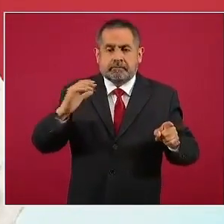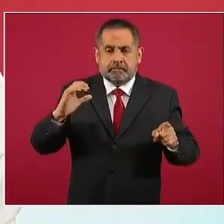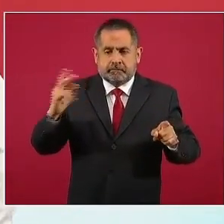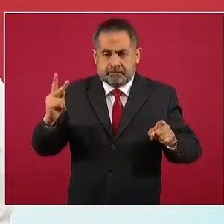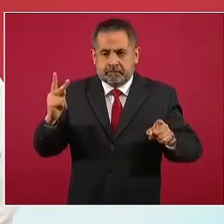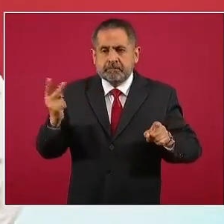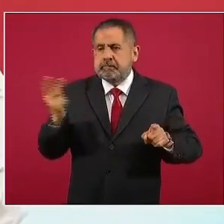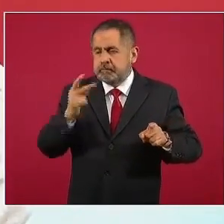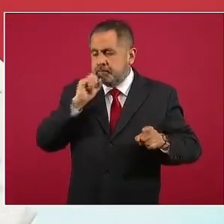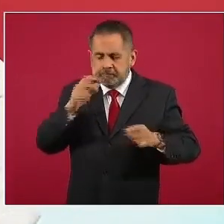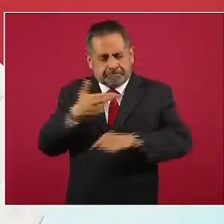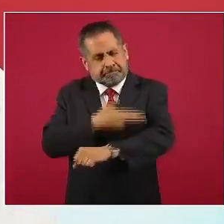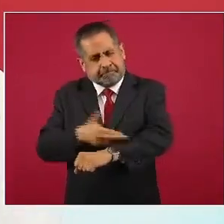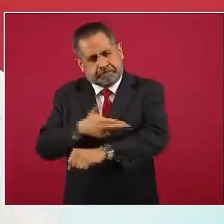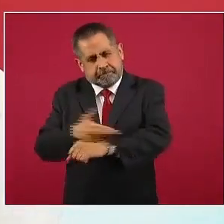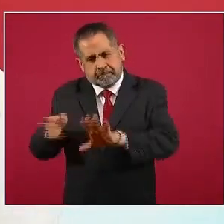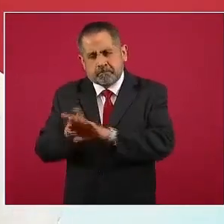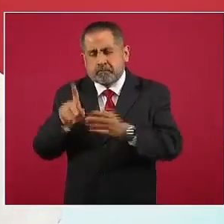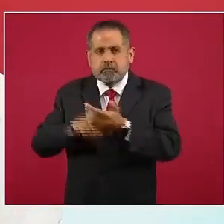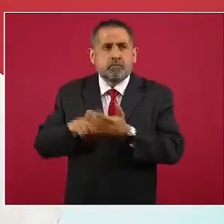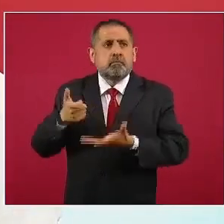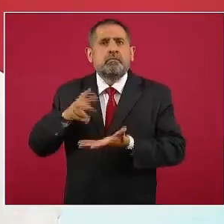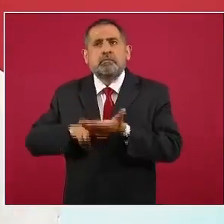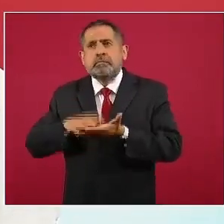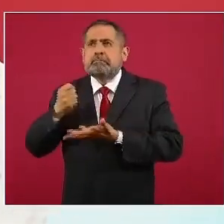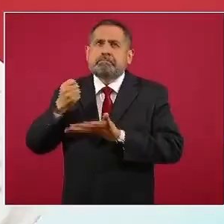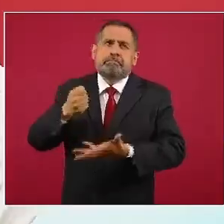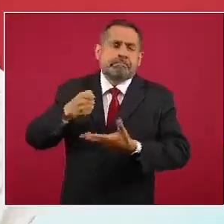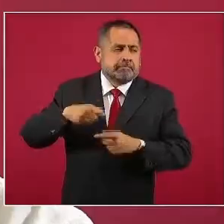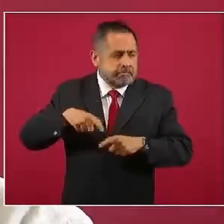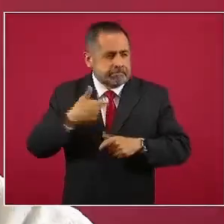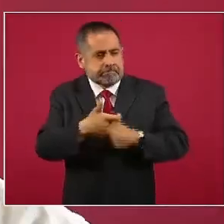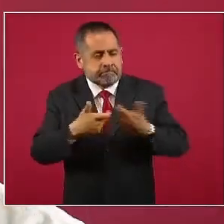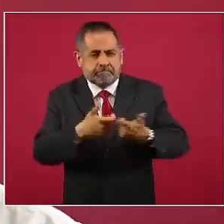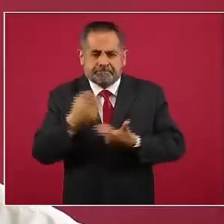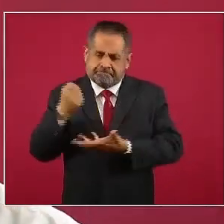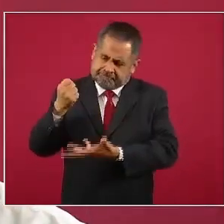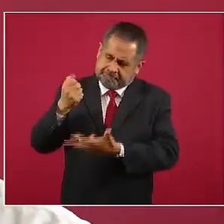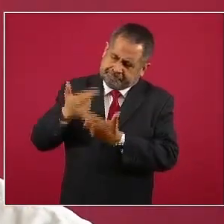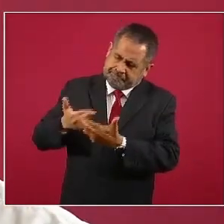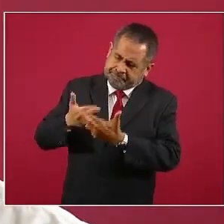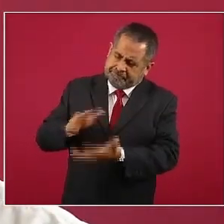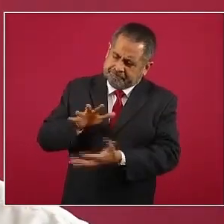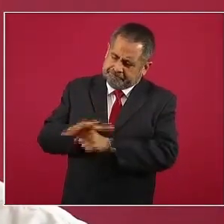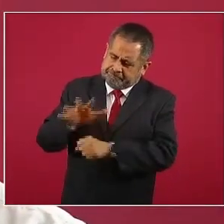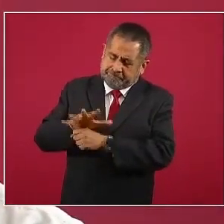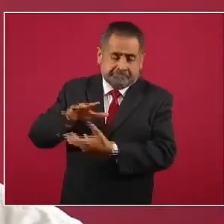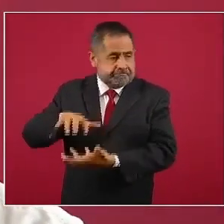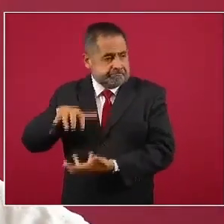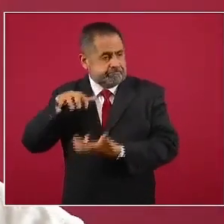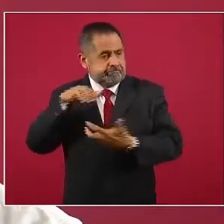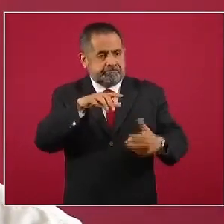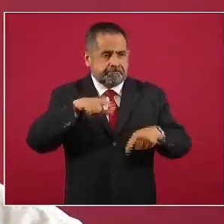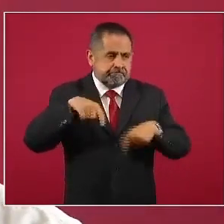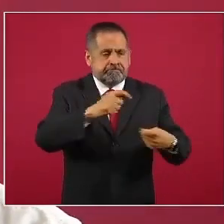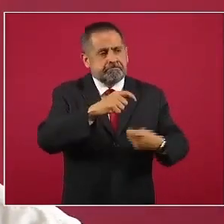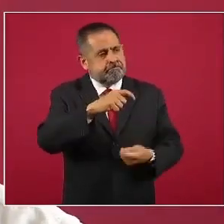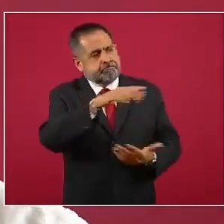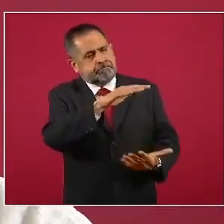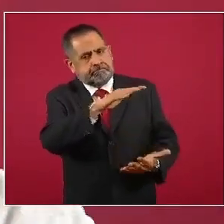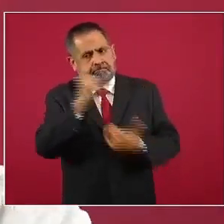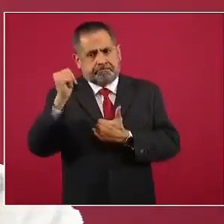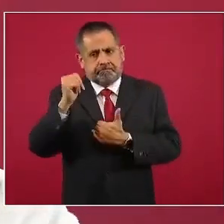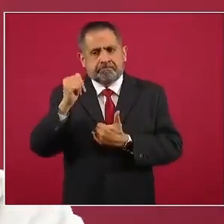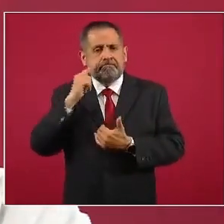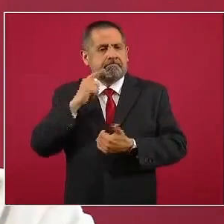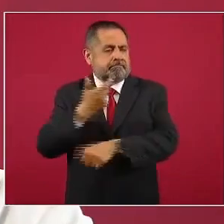Público está haciendo todos los planes presupuestales y financieros para tener la suficiencia presupuestal y adquirir las